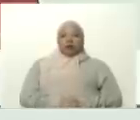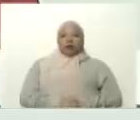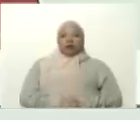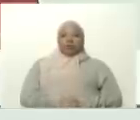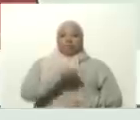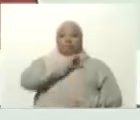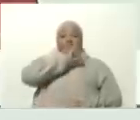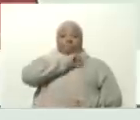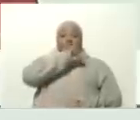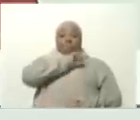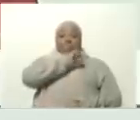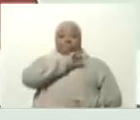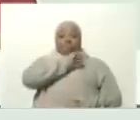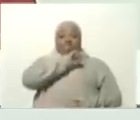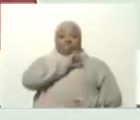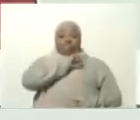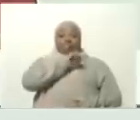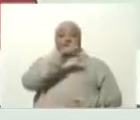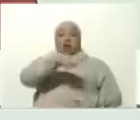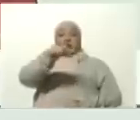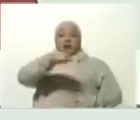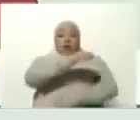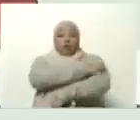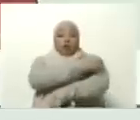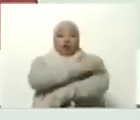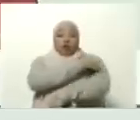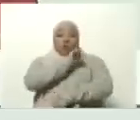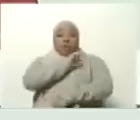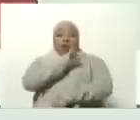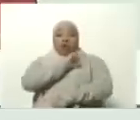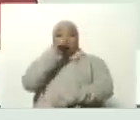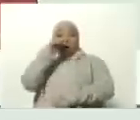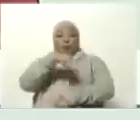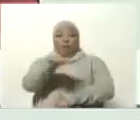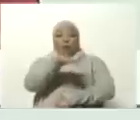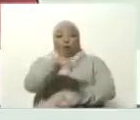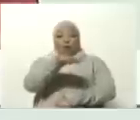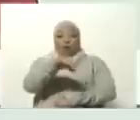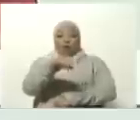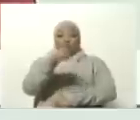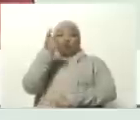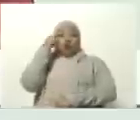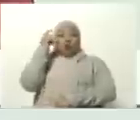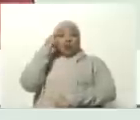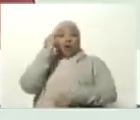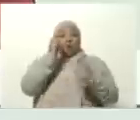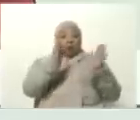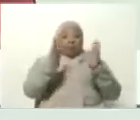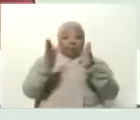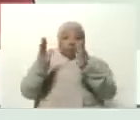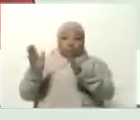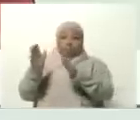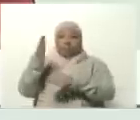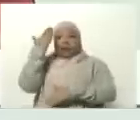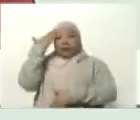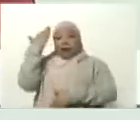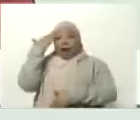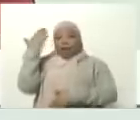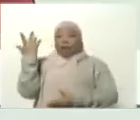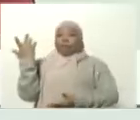Le tienen terror al pueblo organizado. En nuestra Constitución abre las puertas a